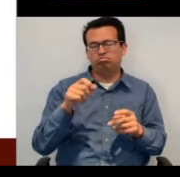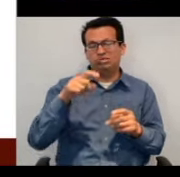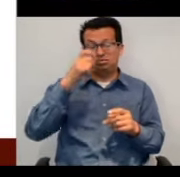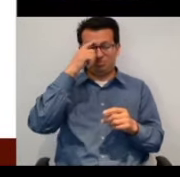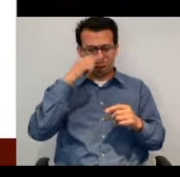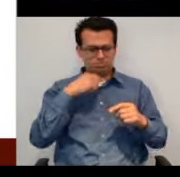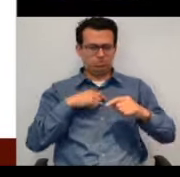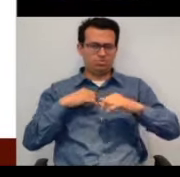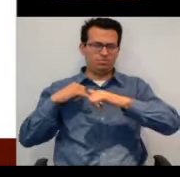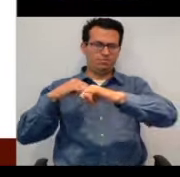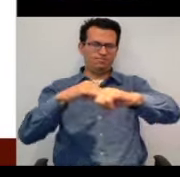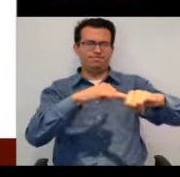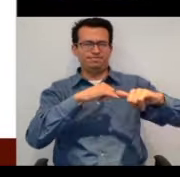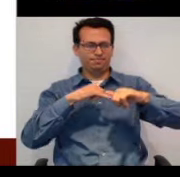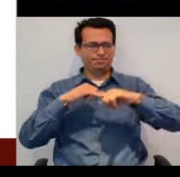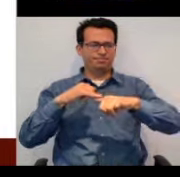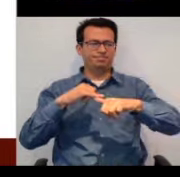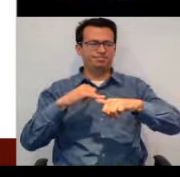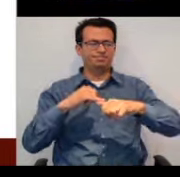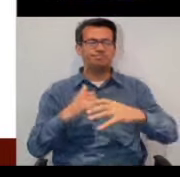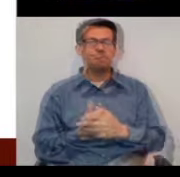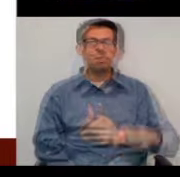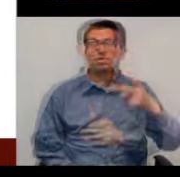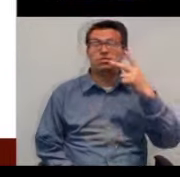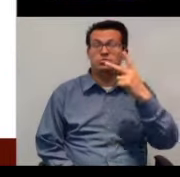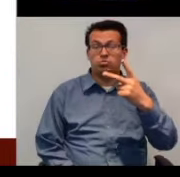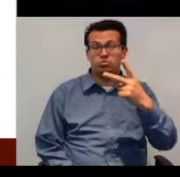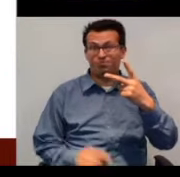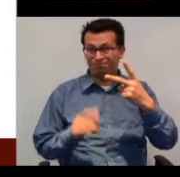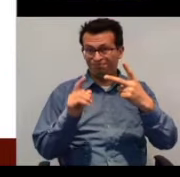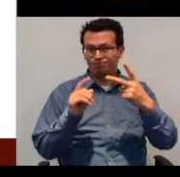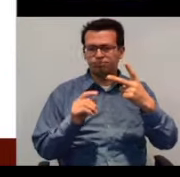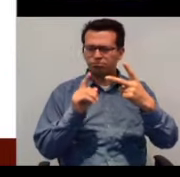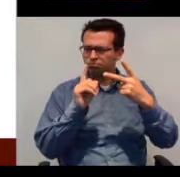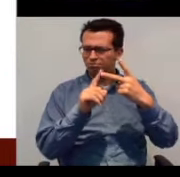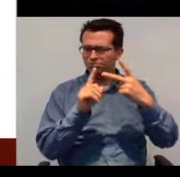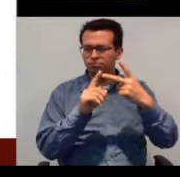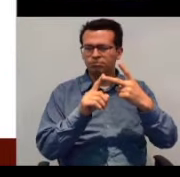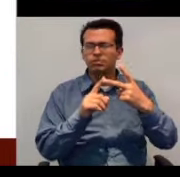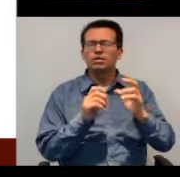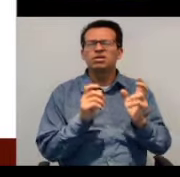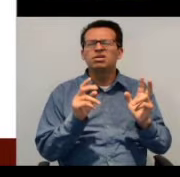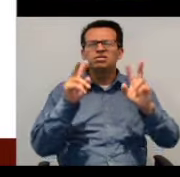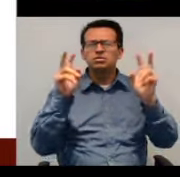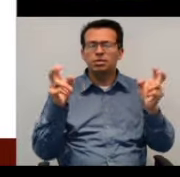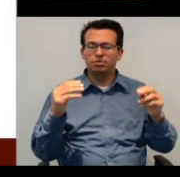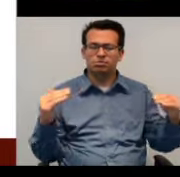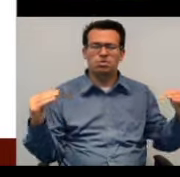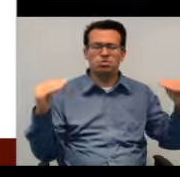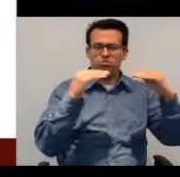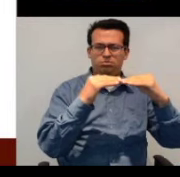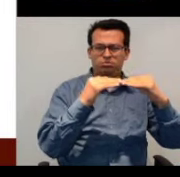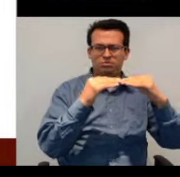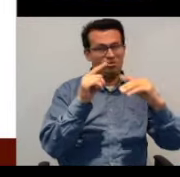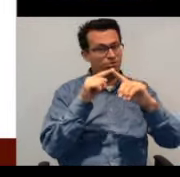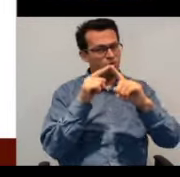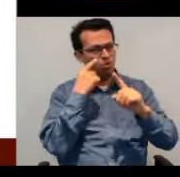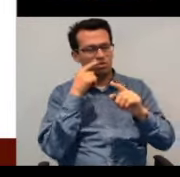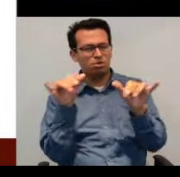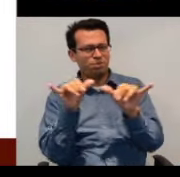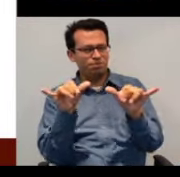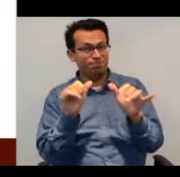embargo, la visión a largo plazo es que ese dar a cada estudiante lo que necesita trascienda hacia una